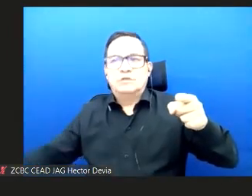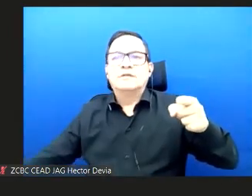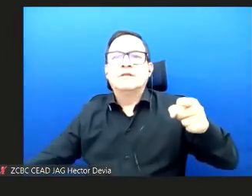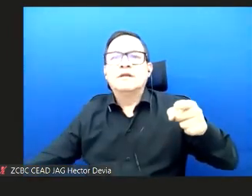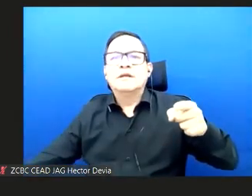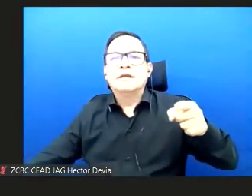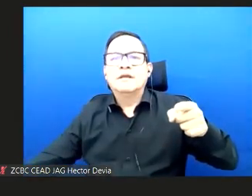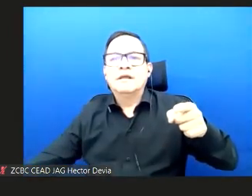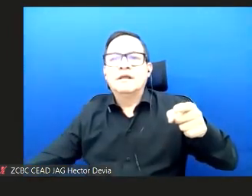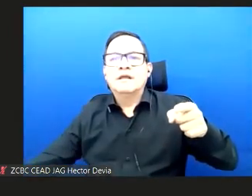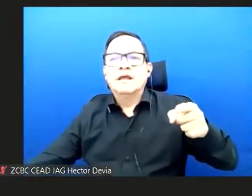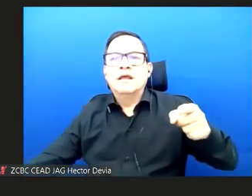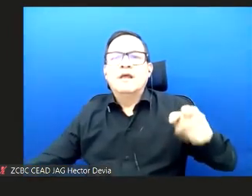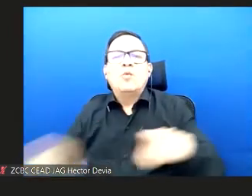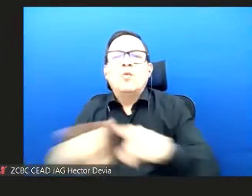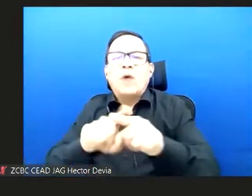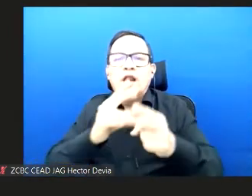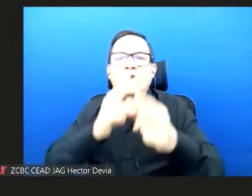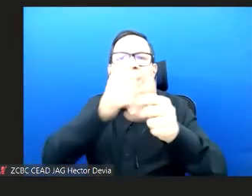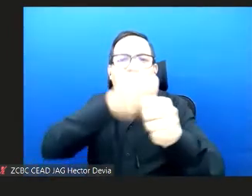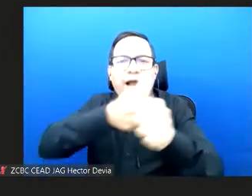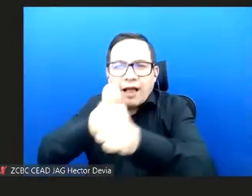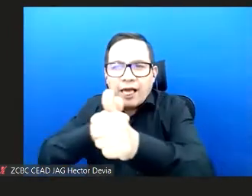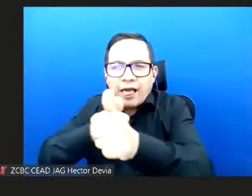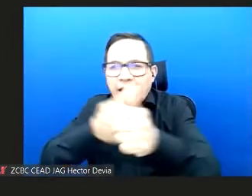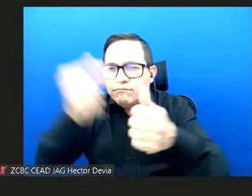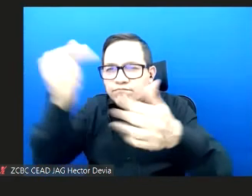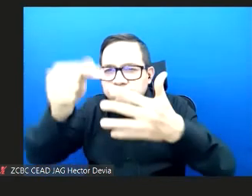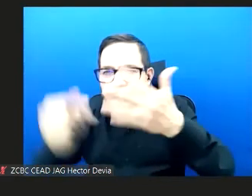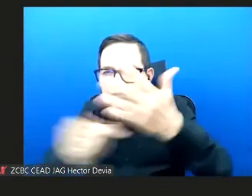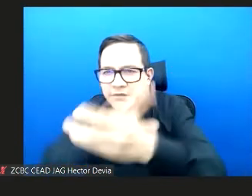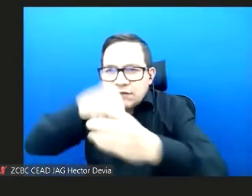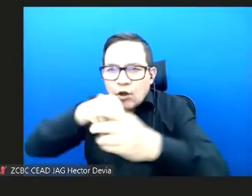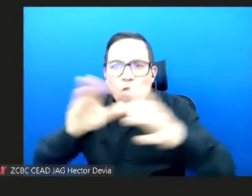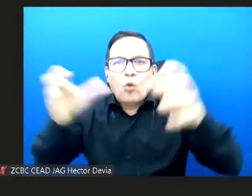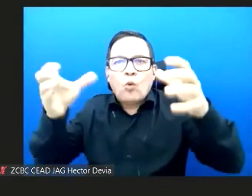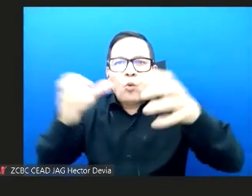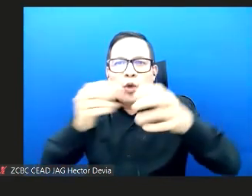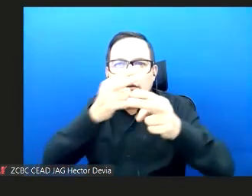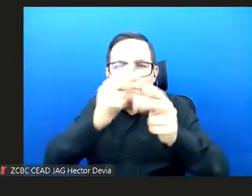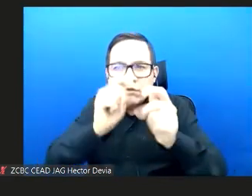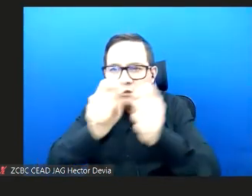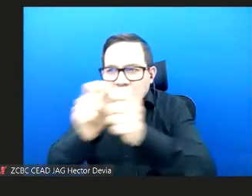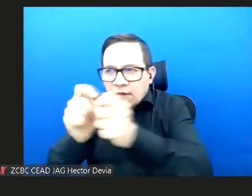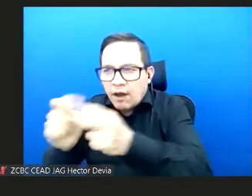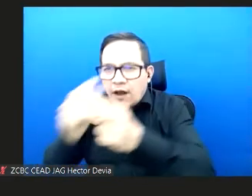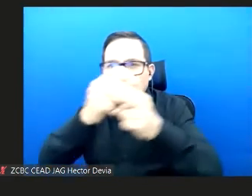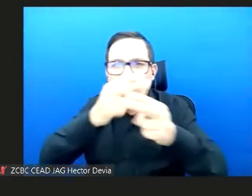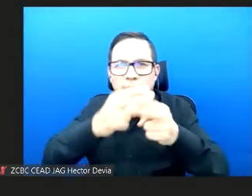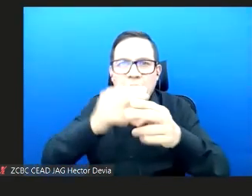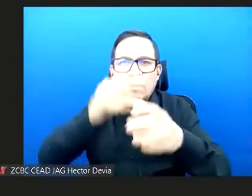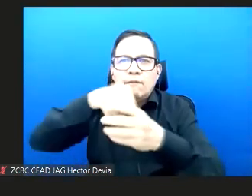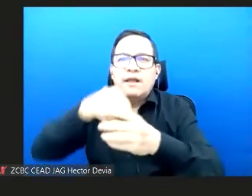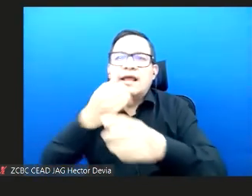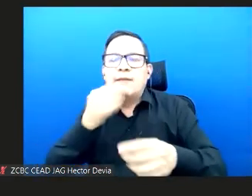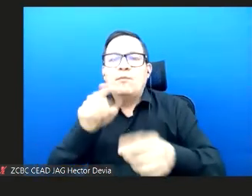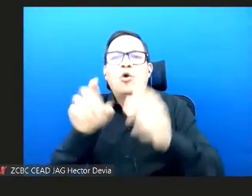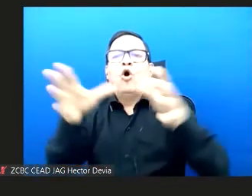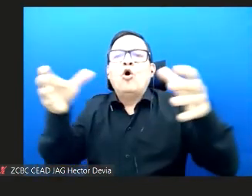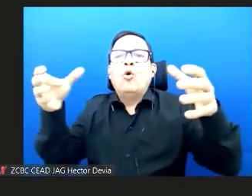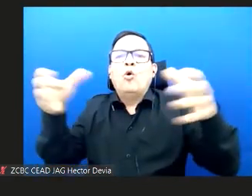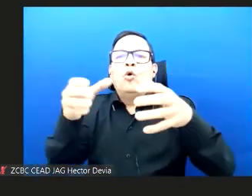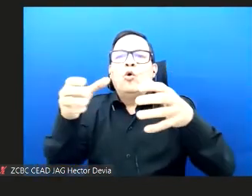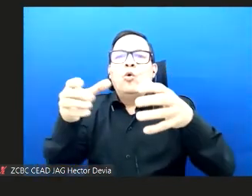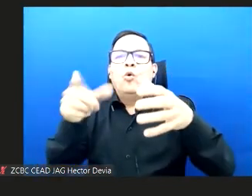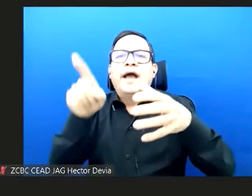de un conjunto, ¿sí? Entonces, pues en este ejemplo tenemos el conjunto S,